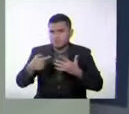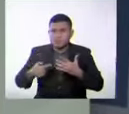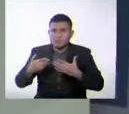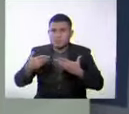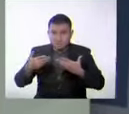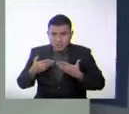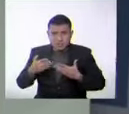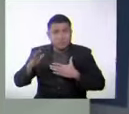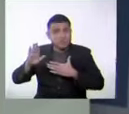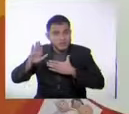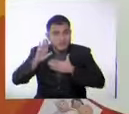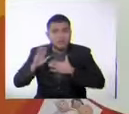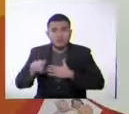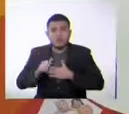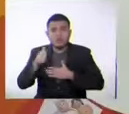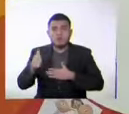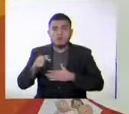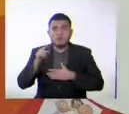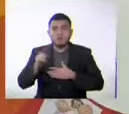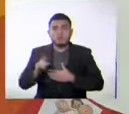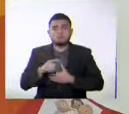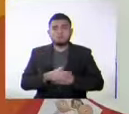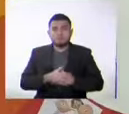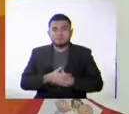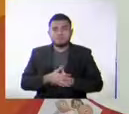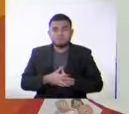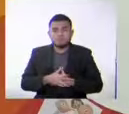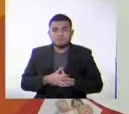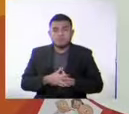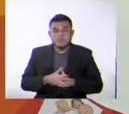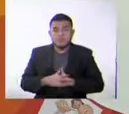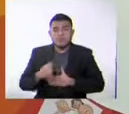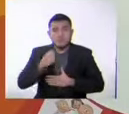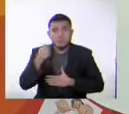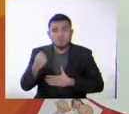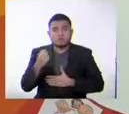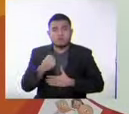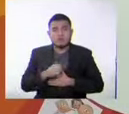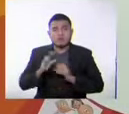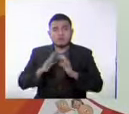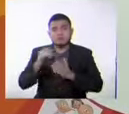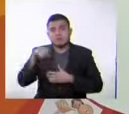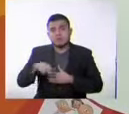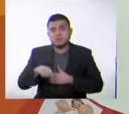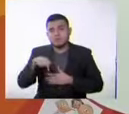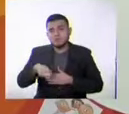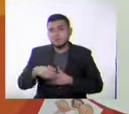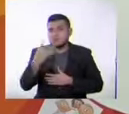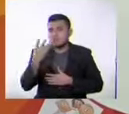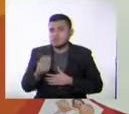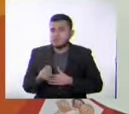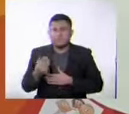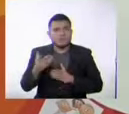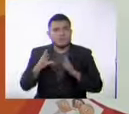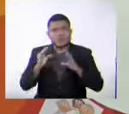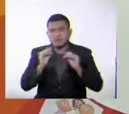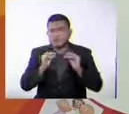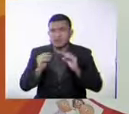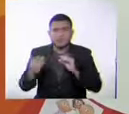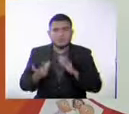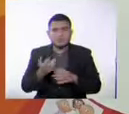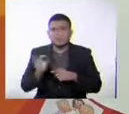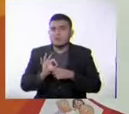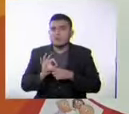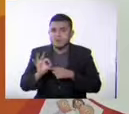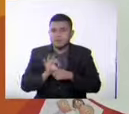derechos. Eso es un deber y un derecho a la vez. Es importante, la clase que hemos tratado de este día, aparte de hablar de todos los roles,